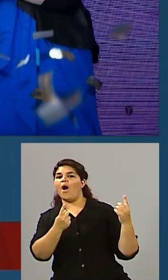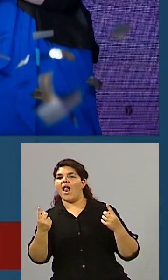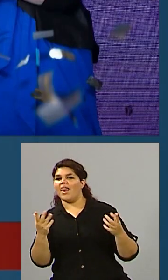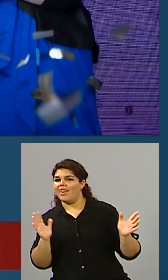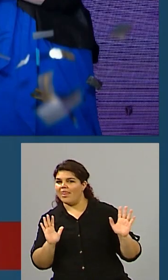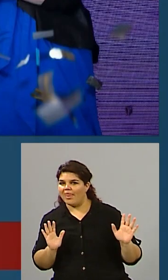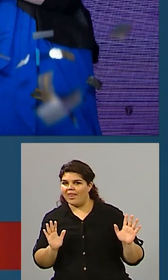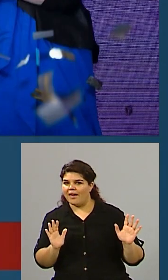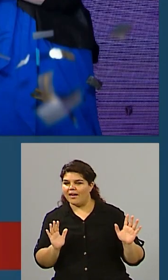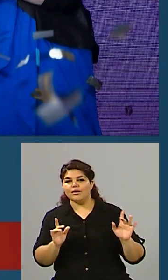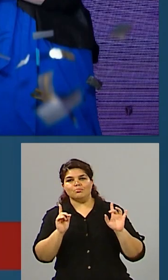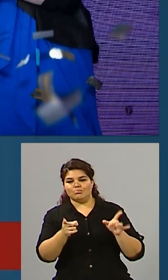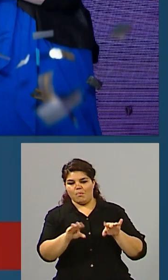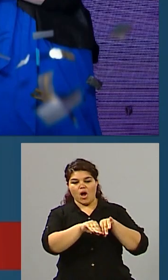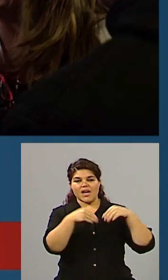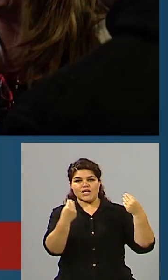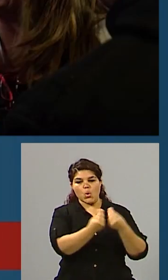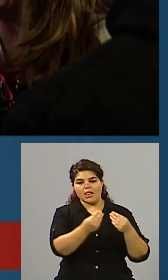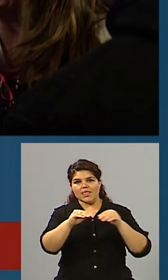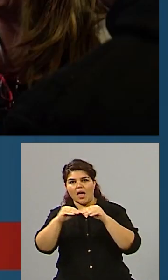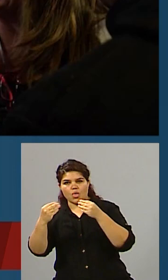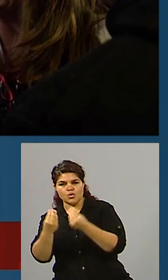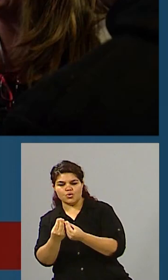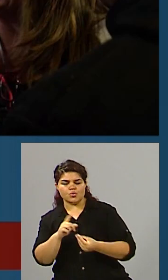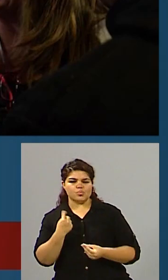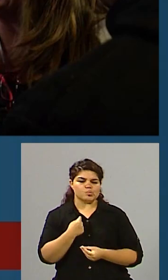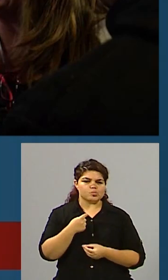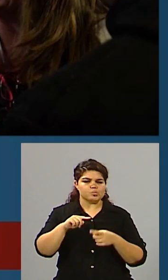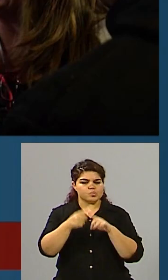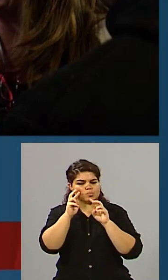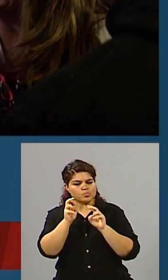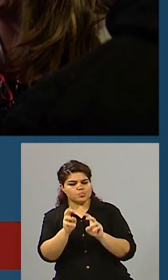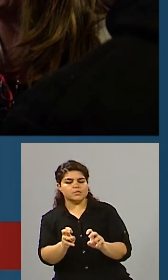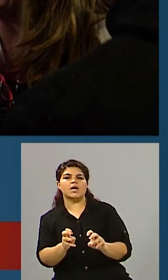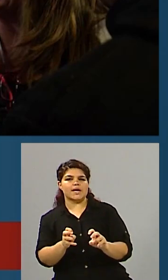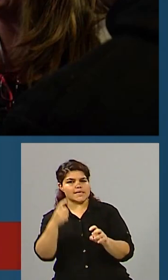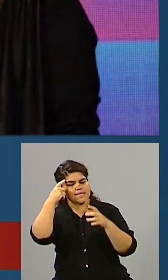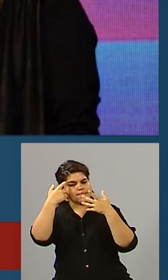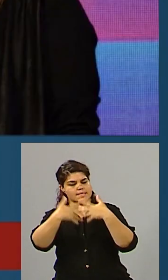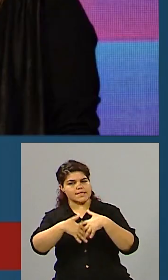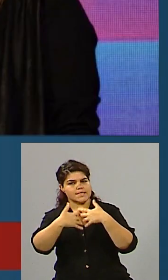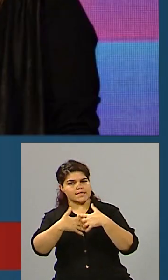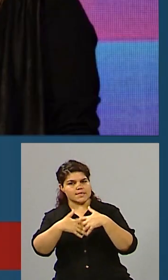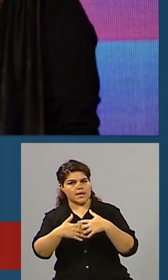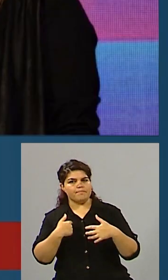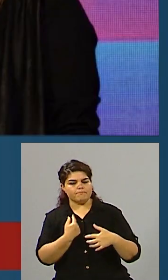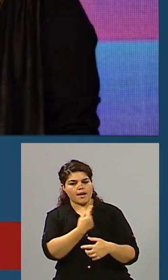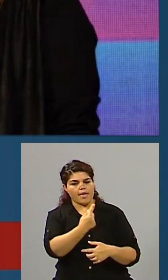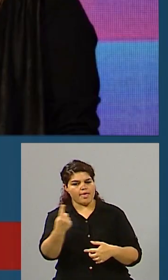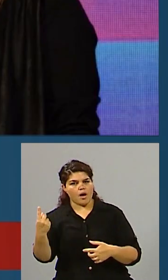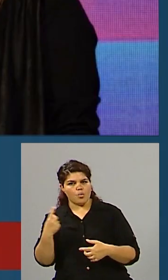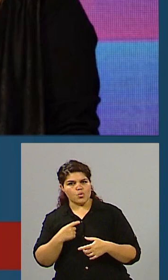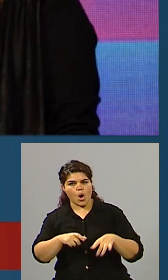creo que el resultado electoral hace que obliga a los políticos a reflexionar sobre cómo están trabajando aquellos que